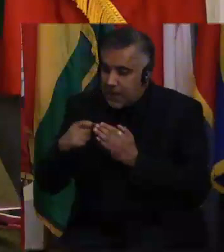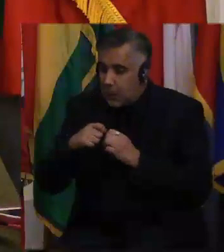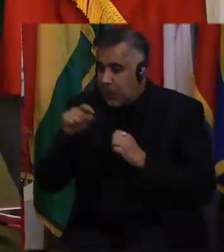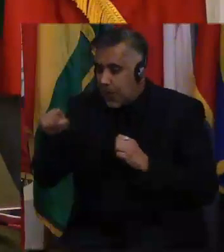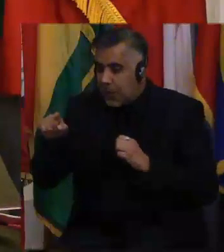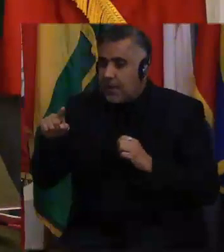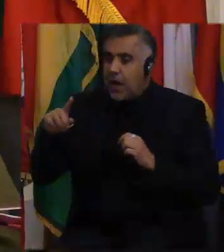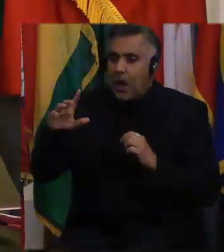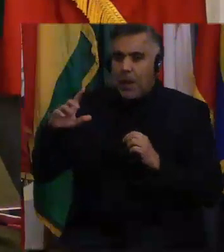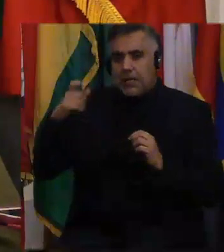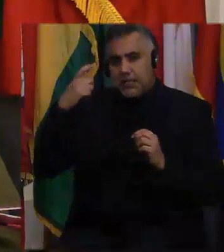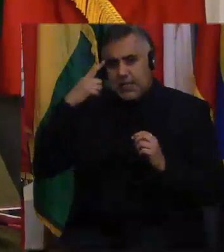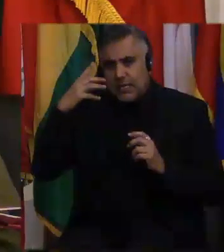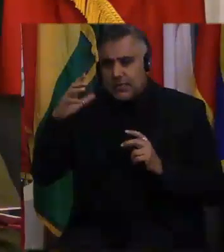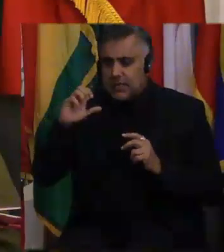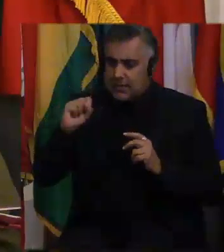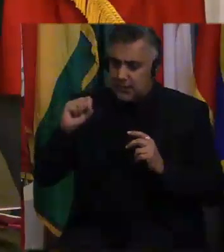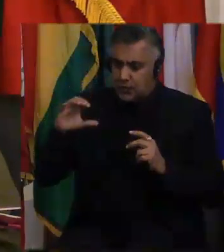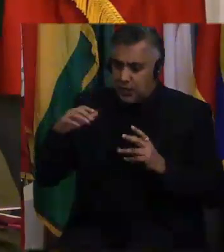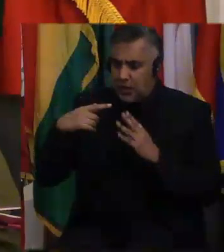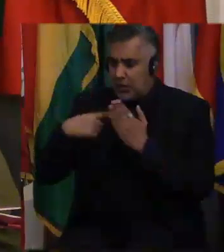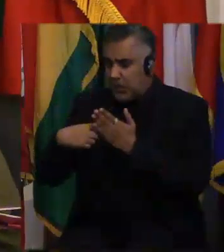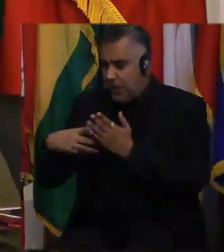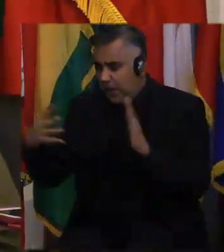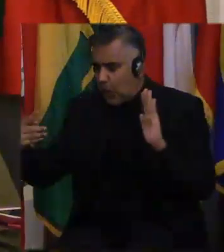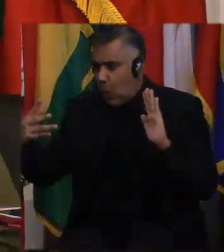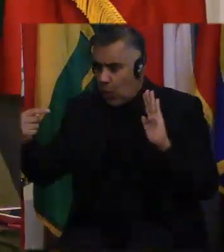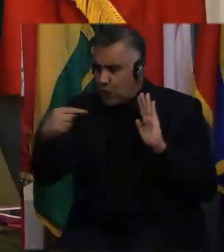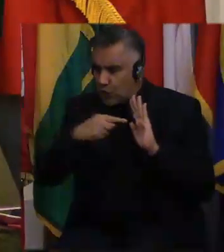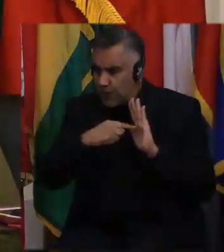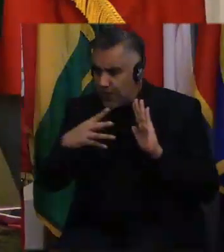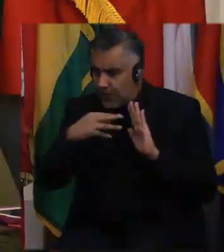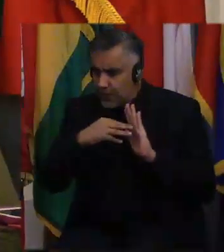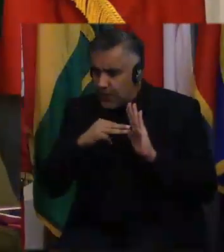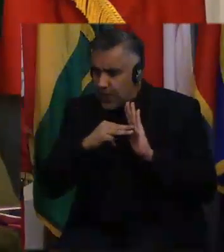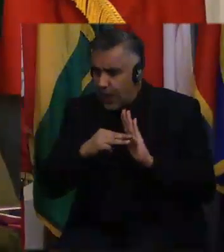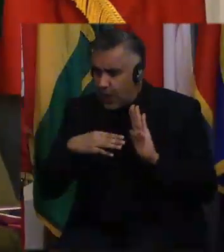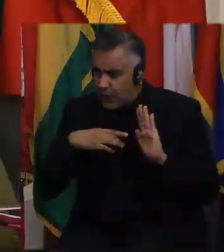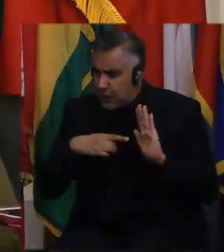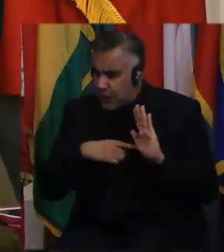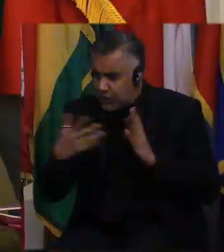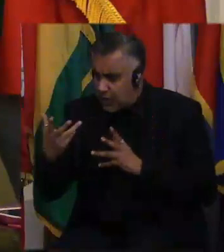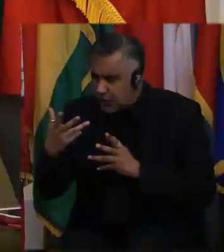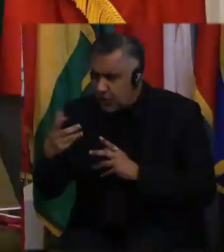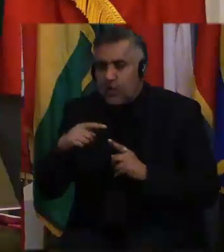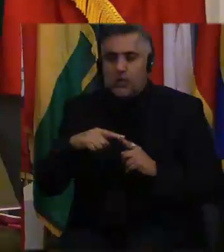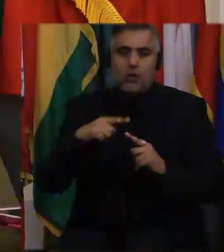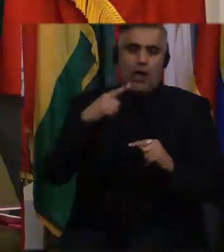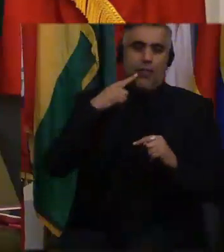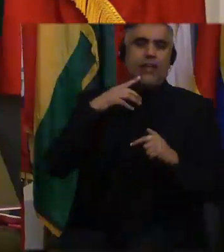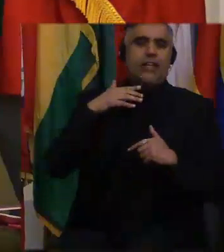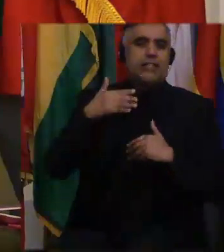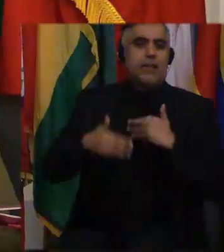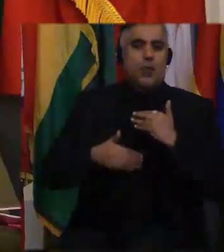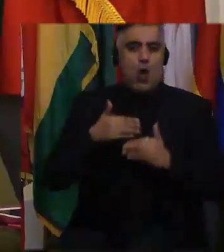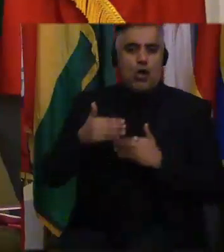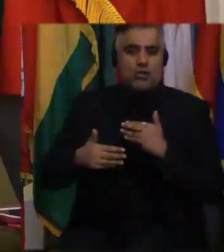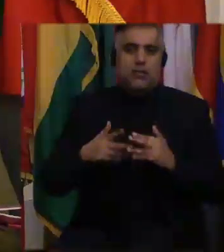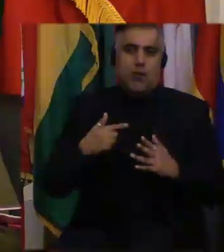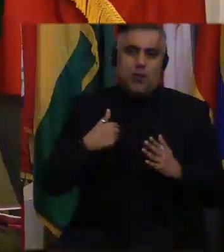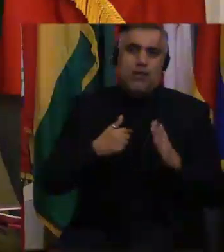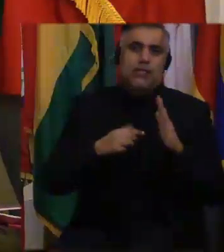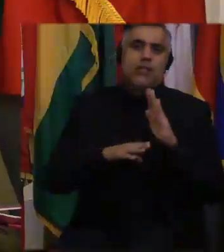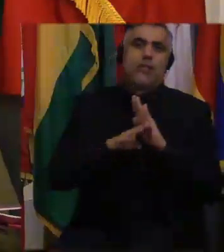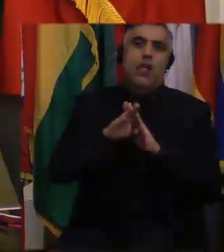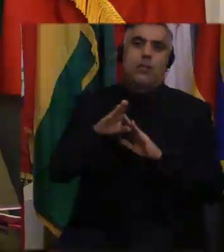lo que deberíamos poner en esas leyes modelos. Entonces yo creo que ha sido un proceso que se ha ido desarrollando históricamente a